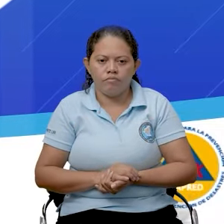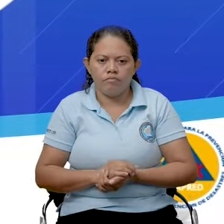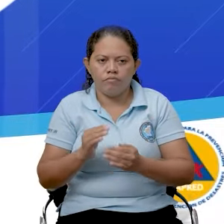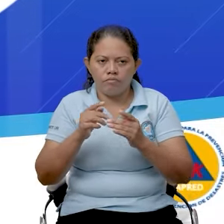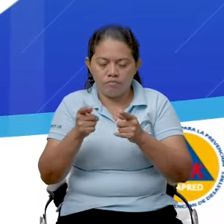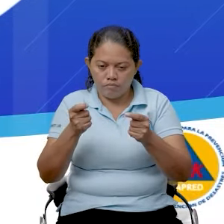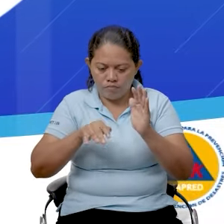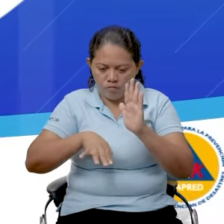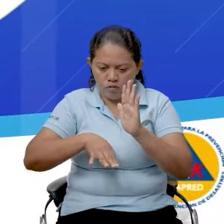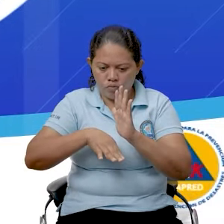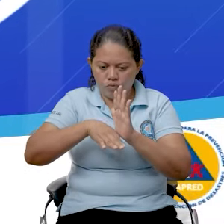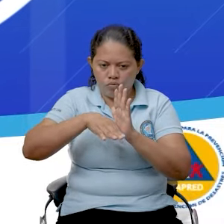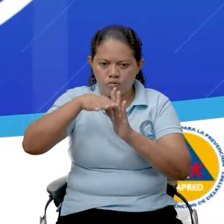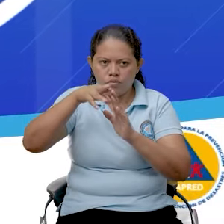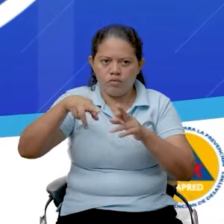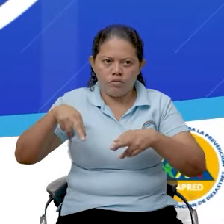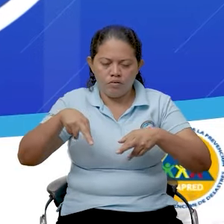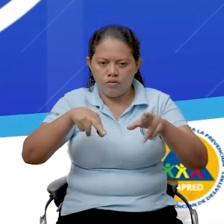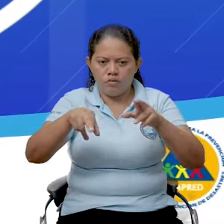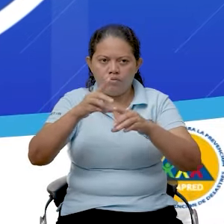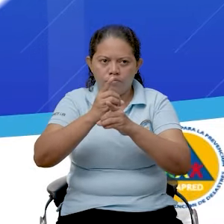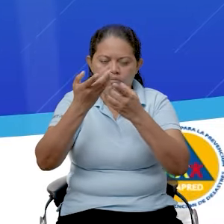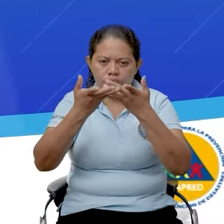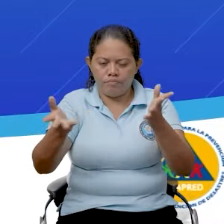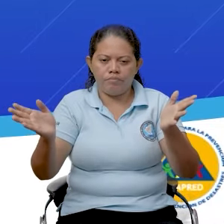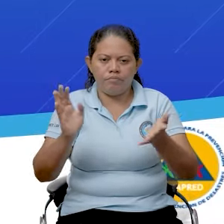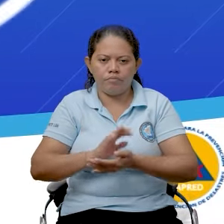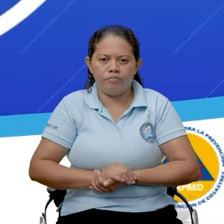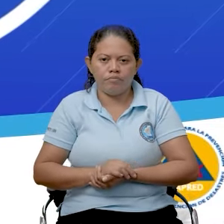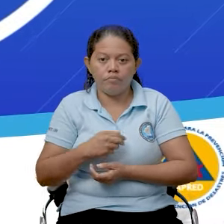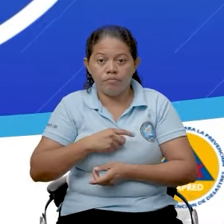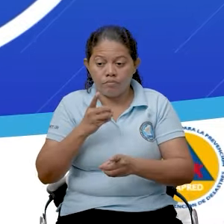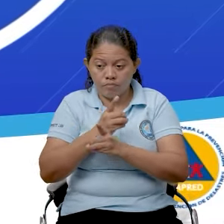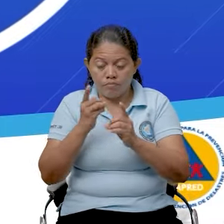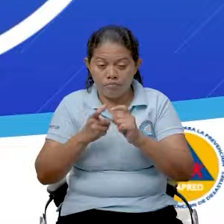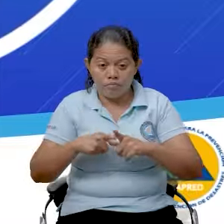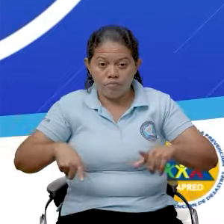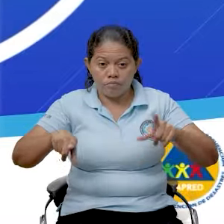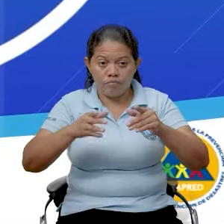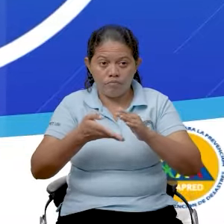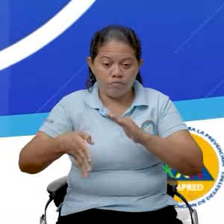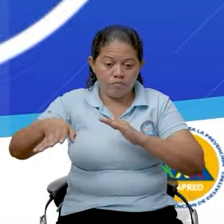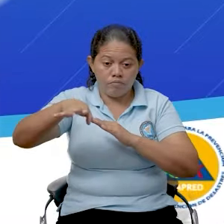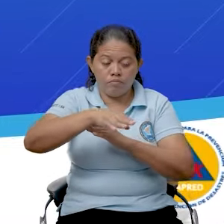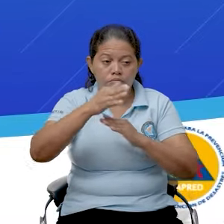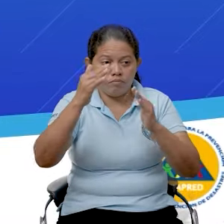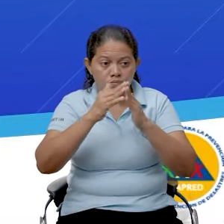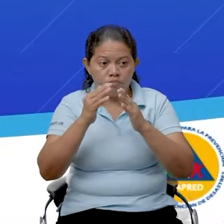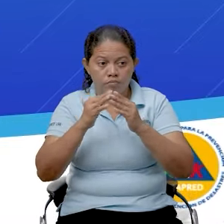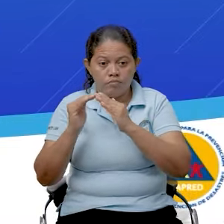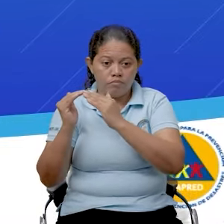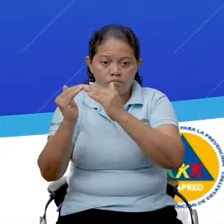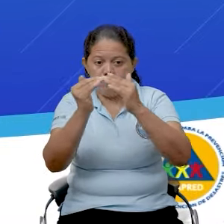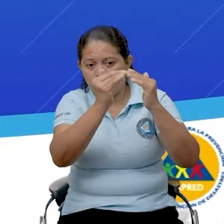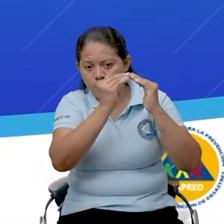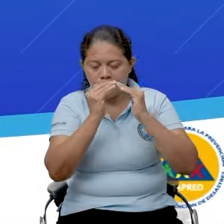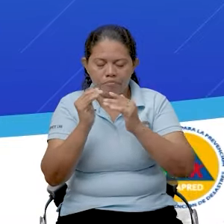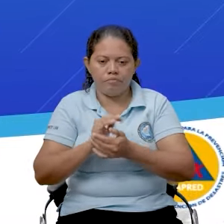Vigilemos la crecida de cauces, ríos o lagunas. Identifiquemos rutas de evacuación en la casa y el barrio.